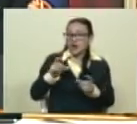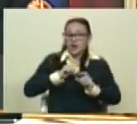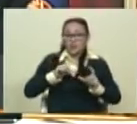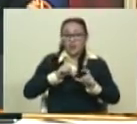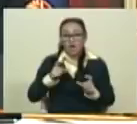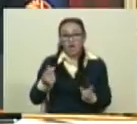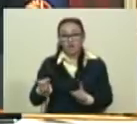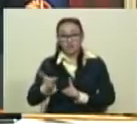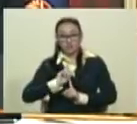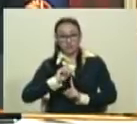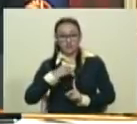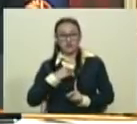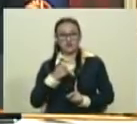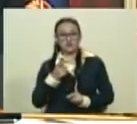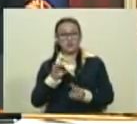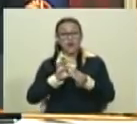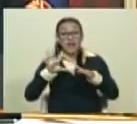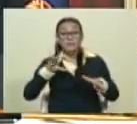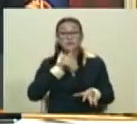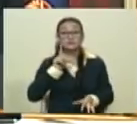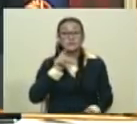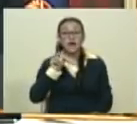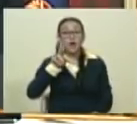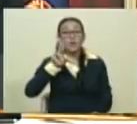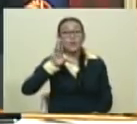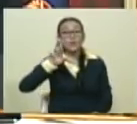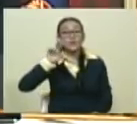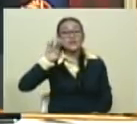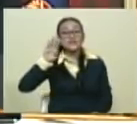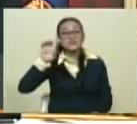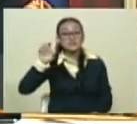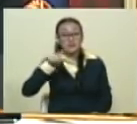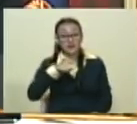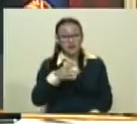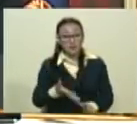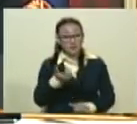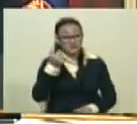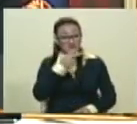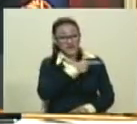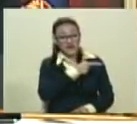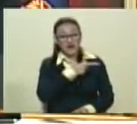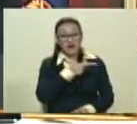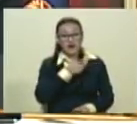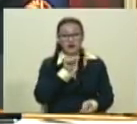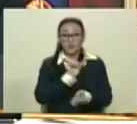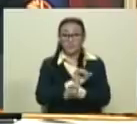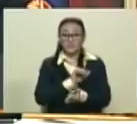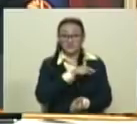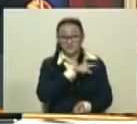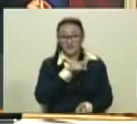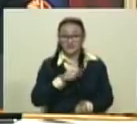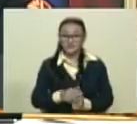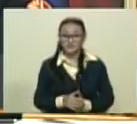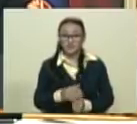Mire, señor, su enemigo se llama Álvaro Uribe. Ocúpese de Álvaro Uribe, que lo va a sacar de la presidencia y lo va a meter preso.